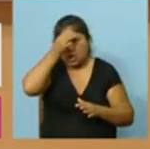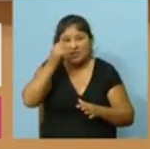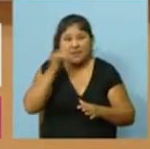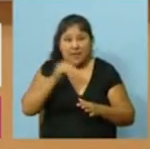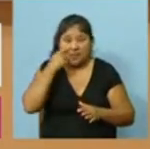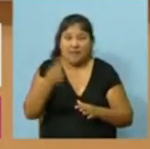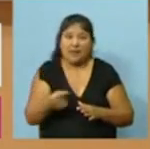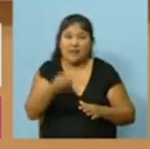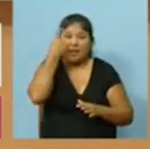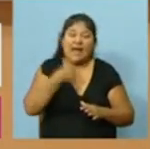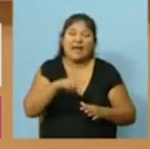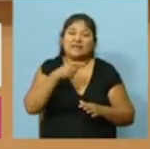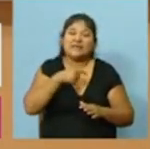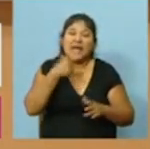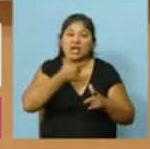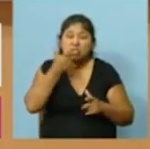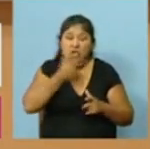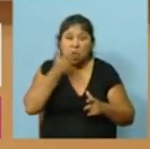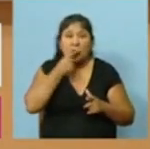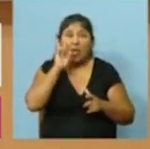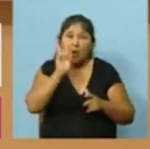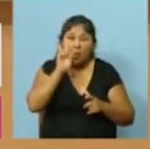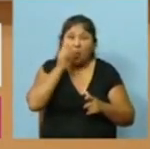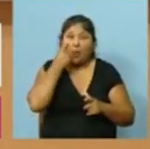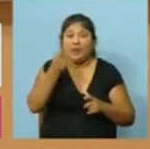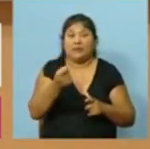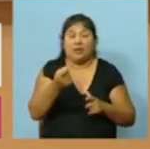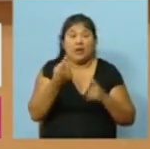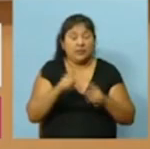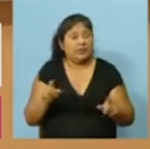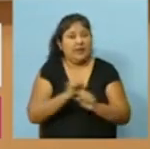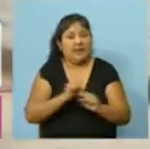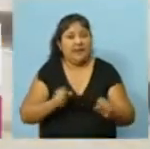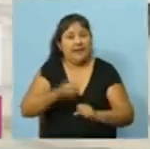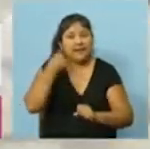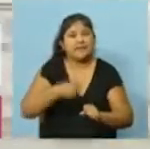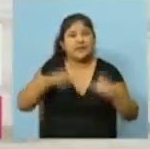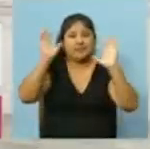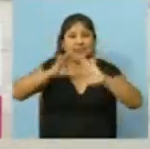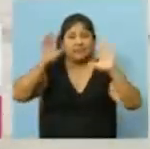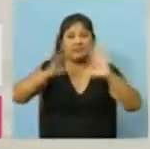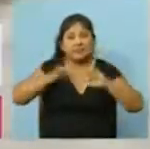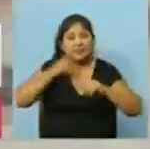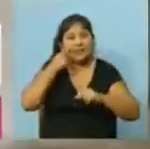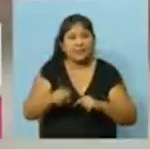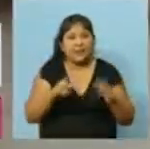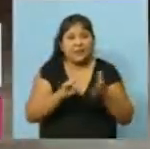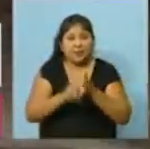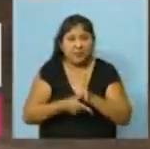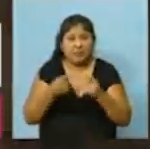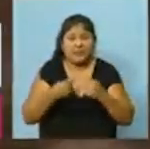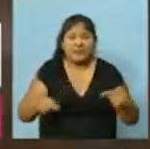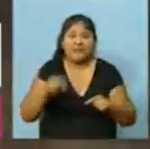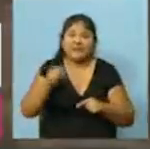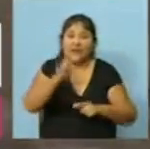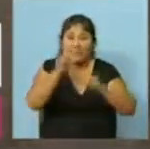en el caso de que estaba gris clarita y sin embargo yo vio lo que llovió no hay evacuados ahora tenemos actualmente 14